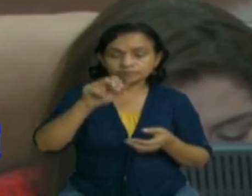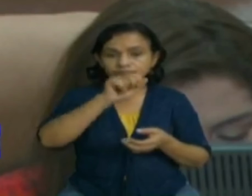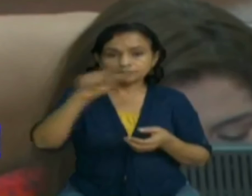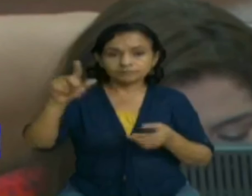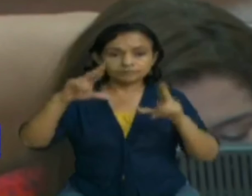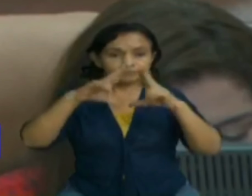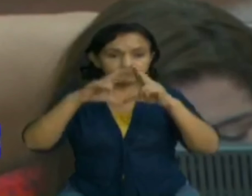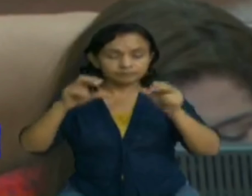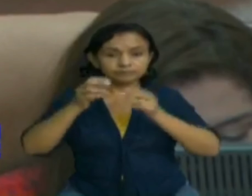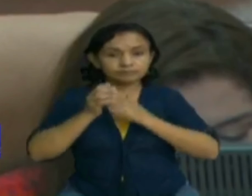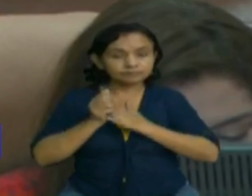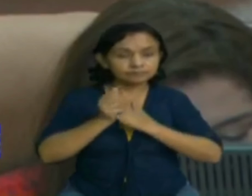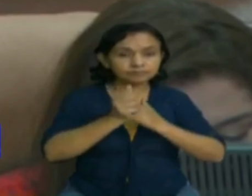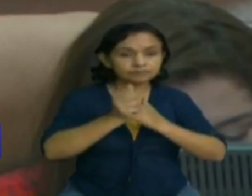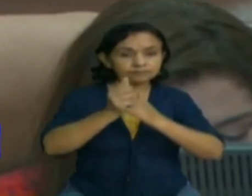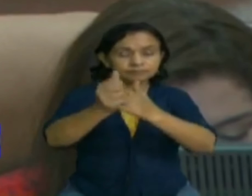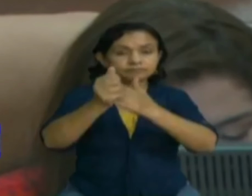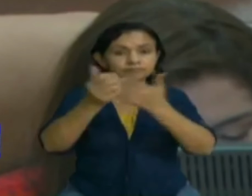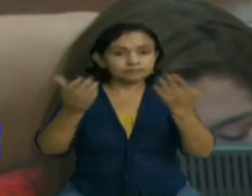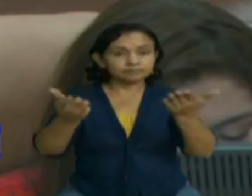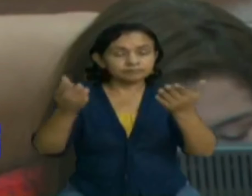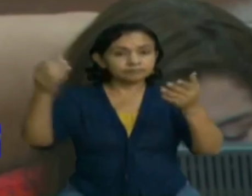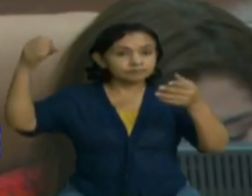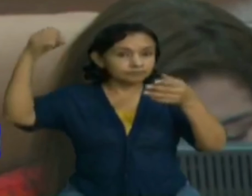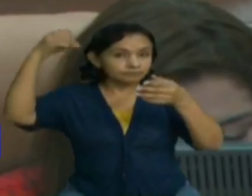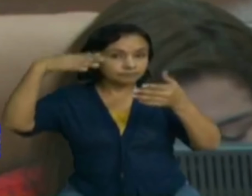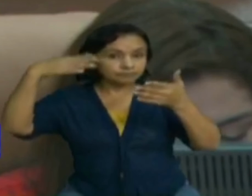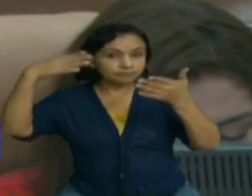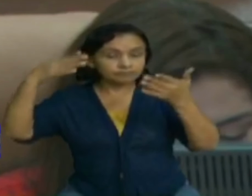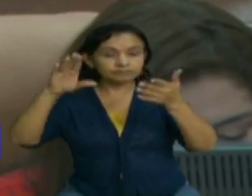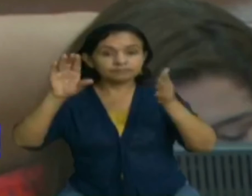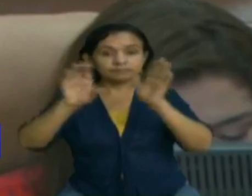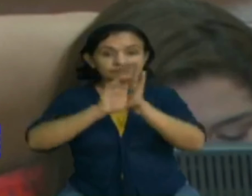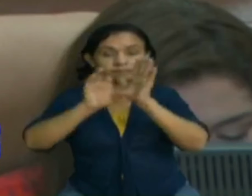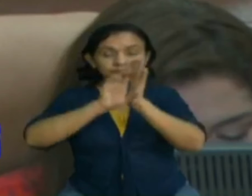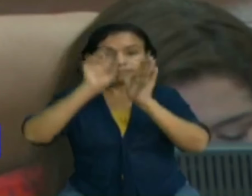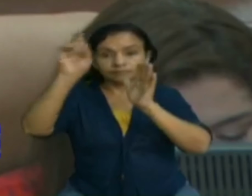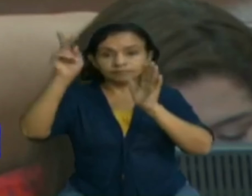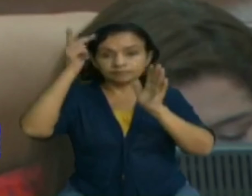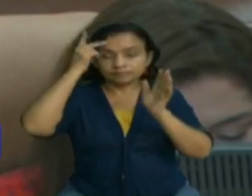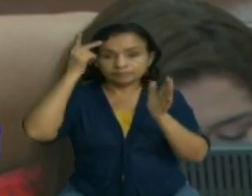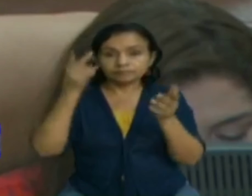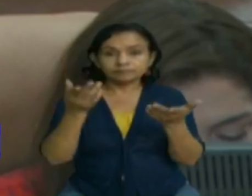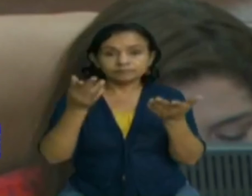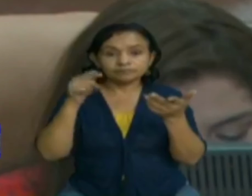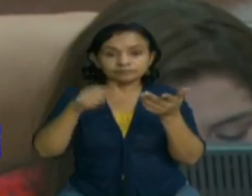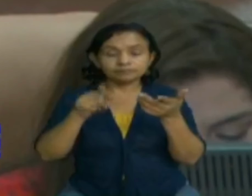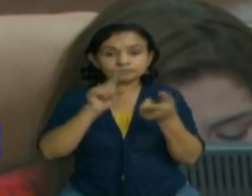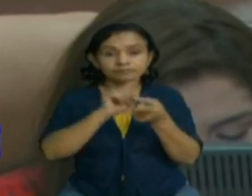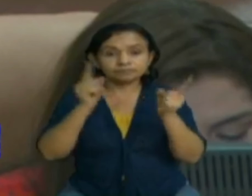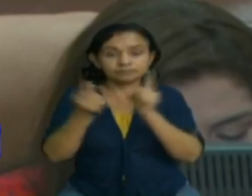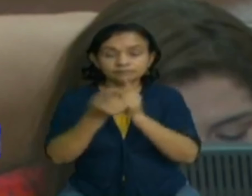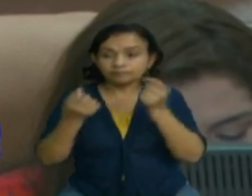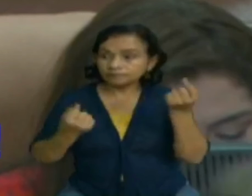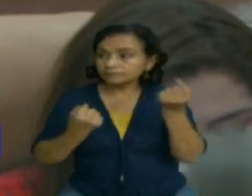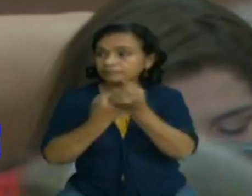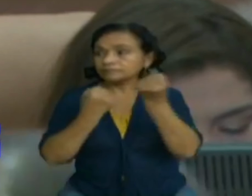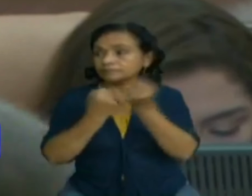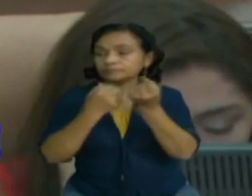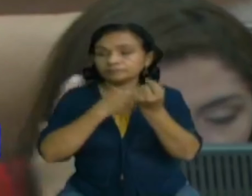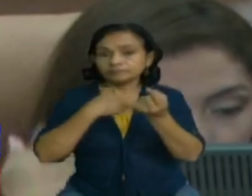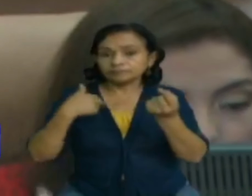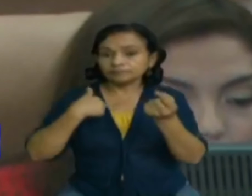está orientando y conduciendo a la luz de la Constitución Política. Con esta reforma se fortalece